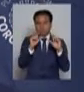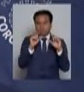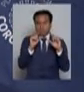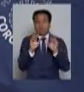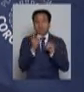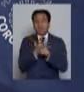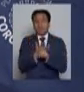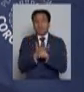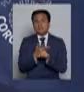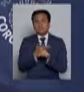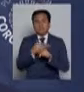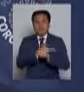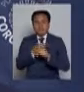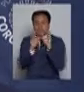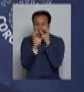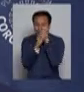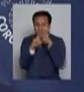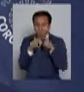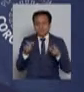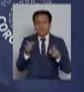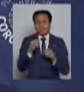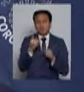Hay un total de exámenes realizados de